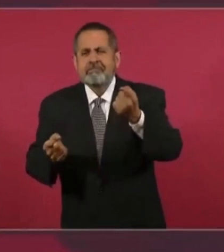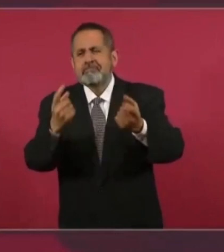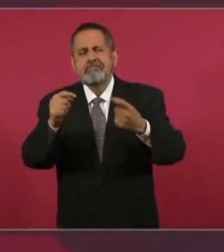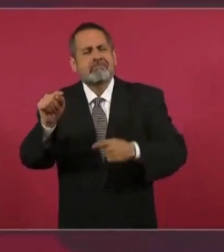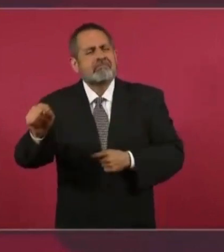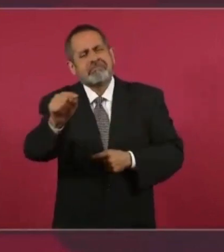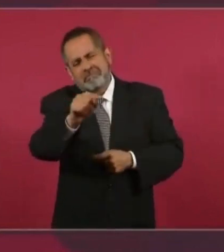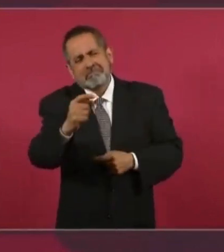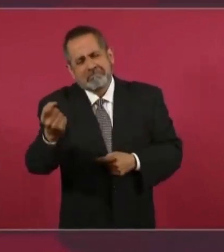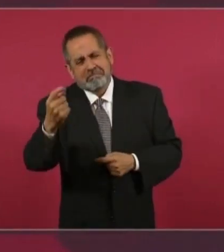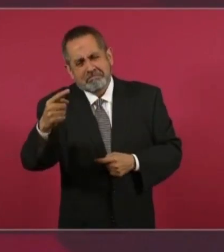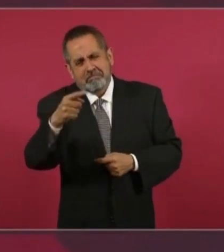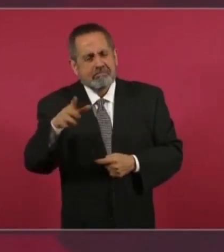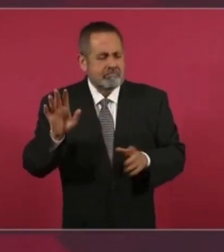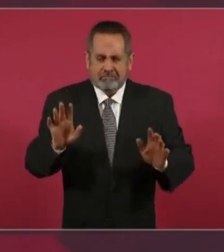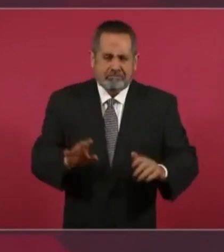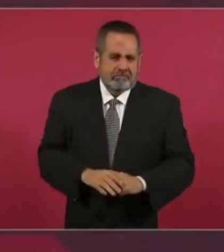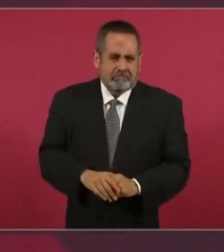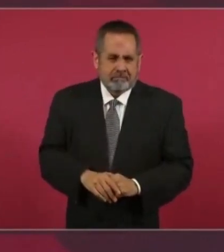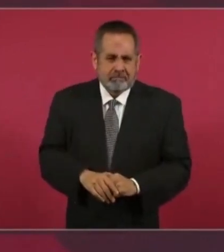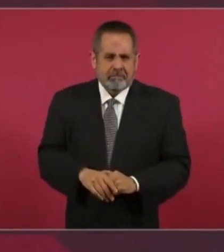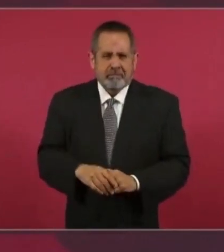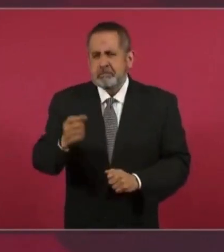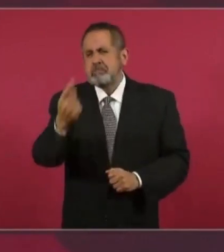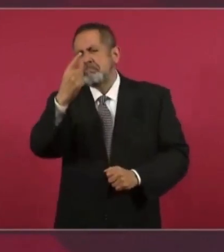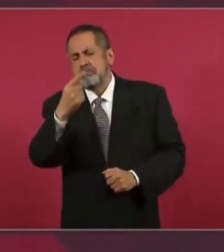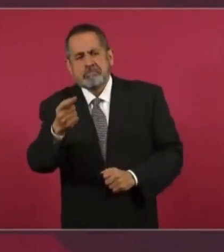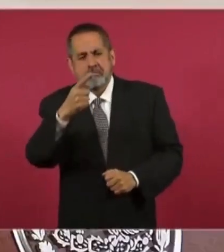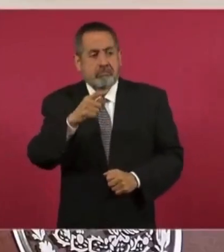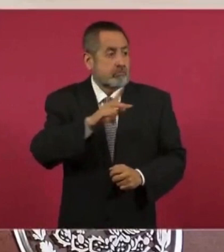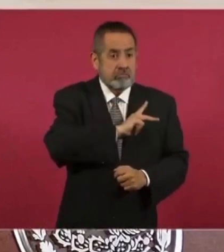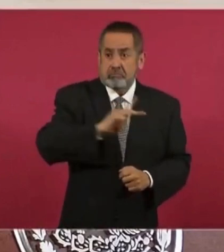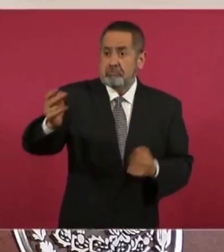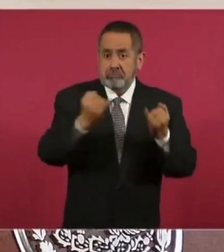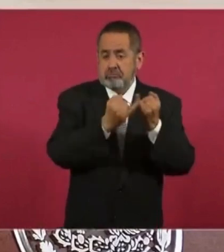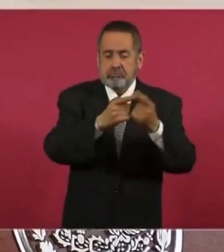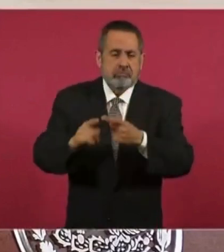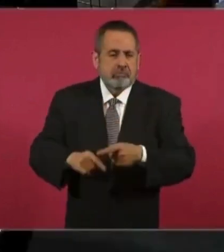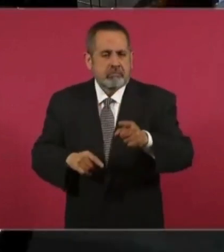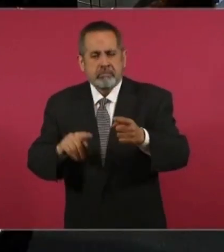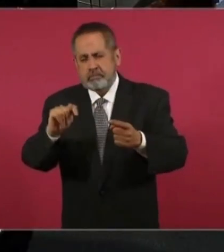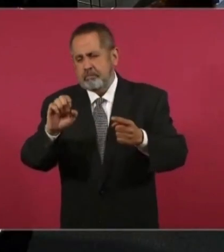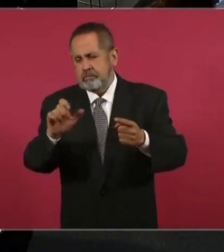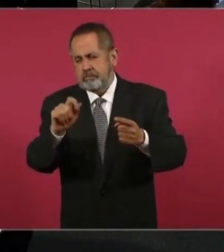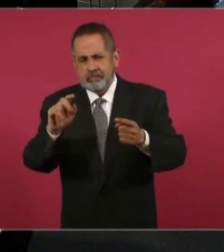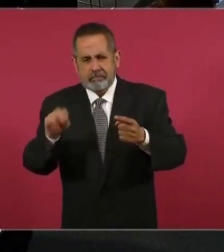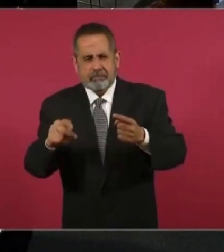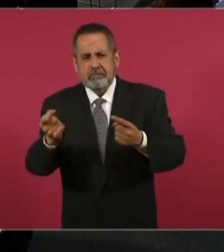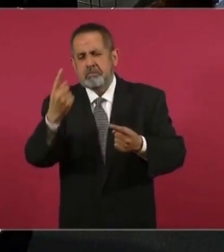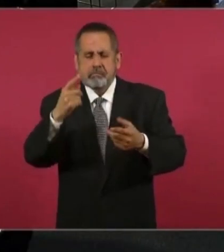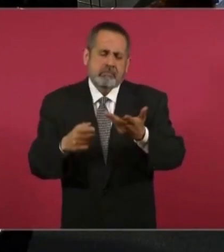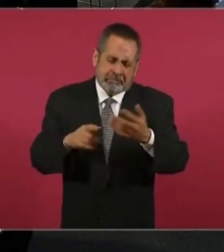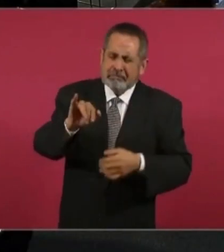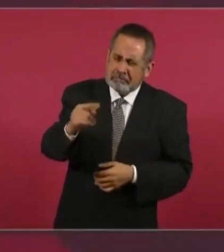pero es la excepción, no es la regla. ¿Tezcatitlán es excepción? Sí,